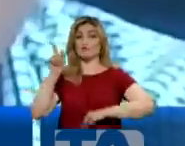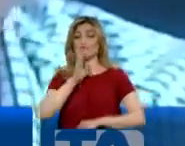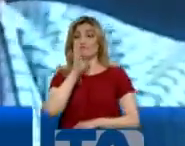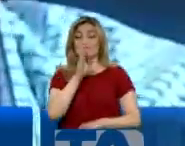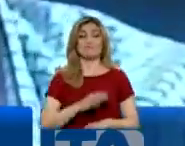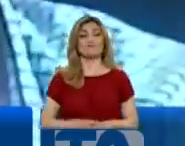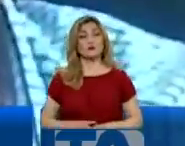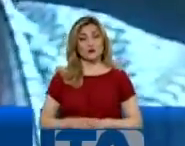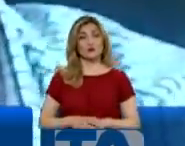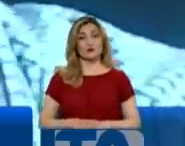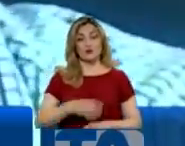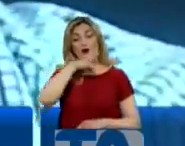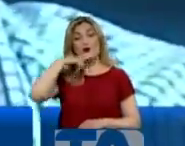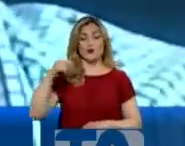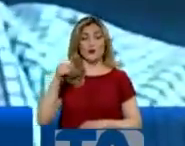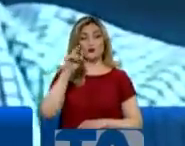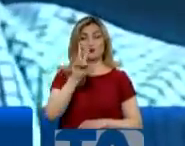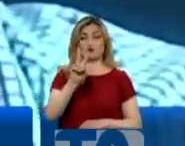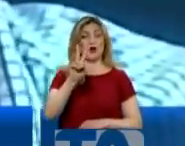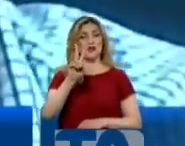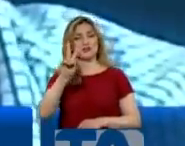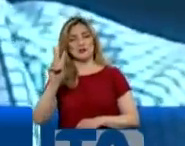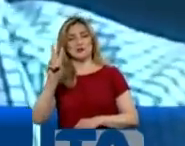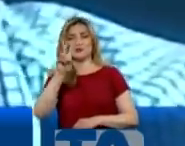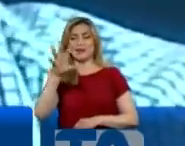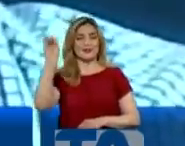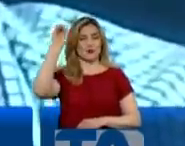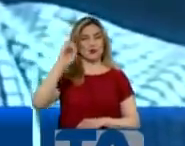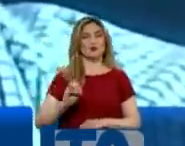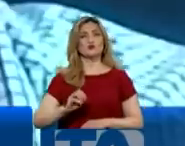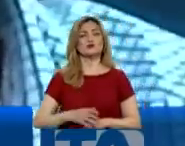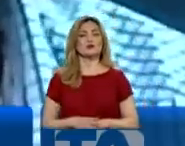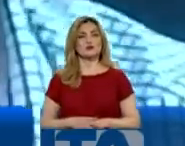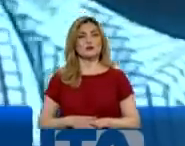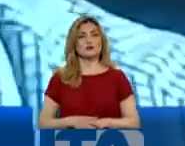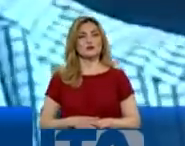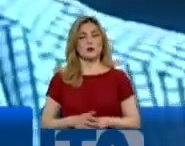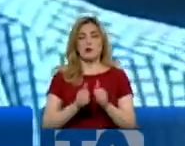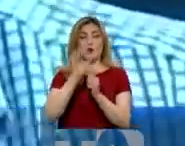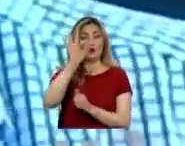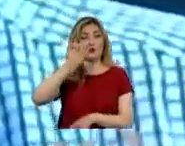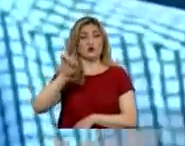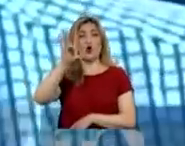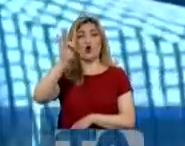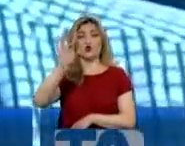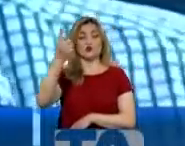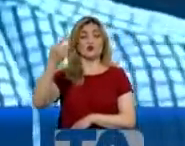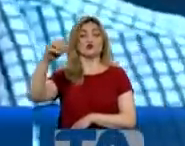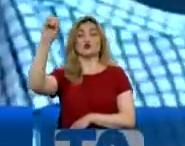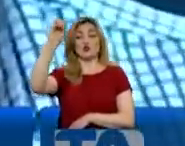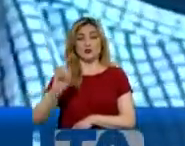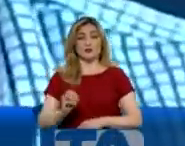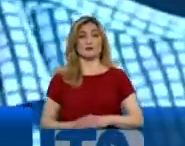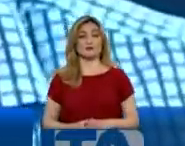seguido de rusia 9 22 el 20% y ahí eeuu por 9.8 cosas hay que considerar